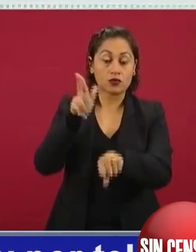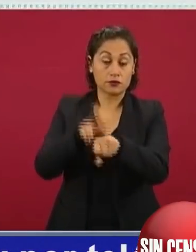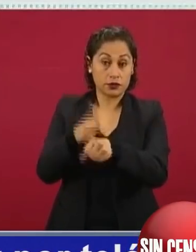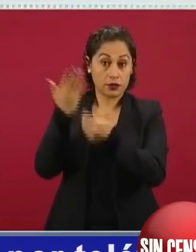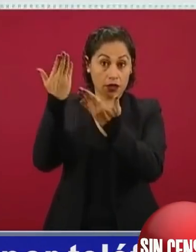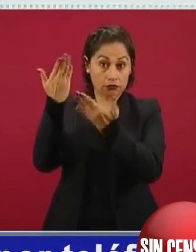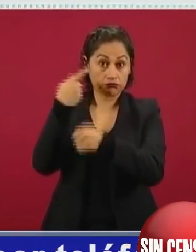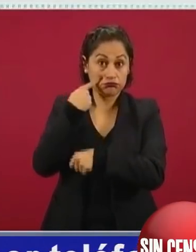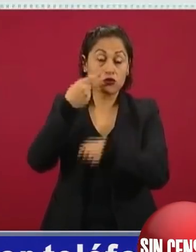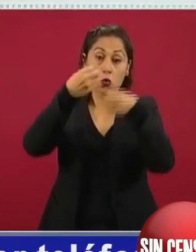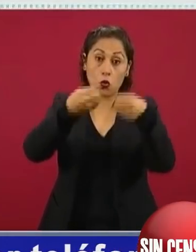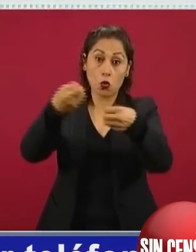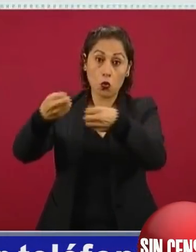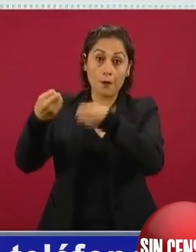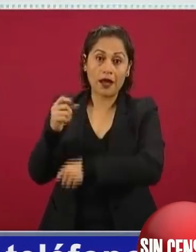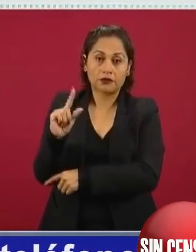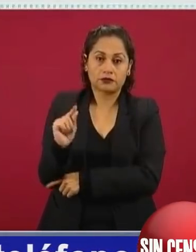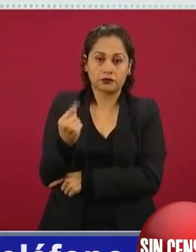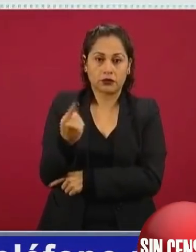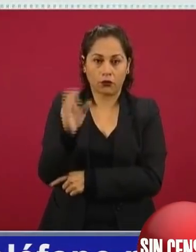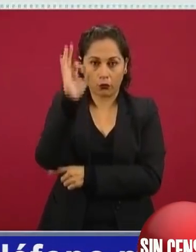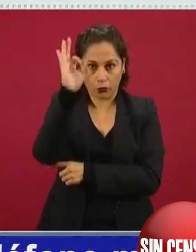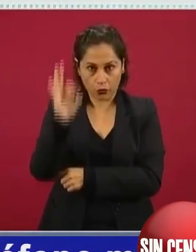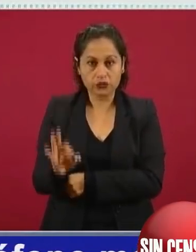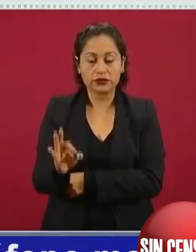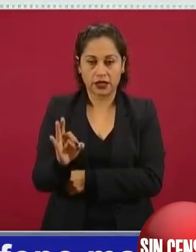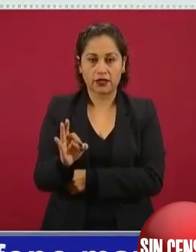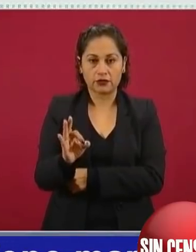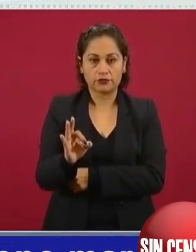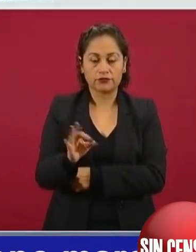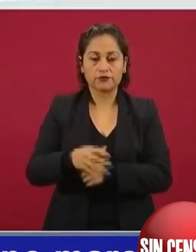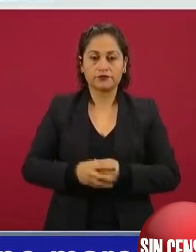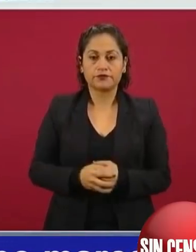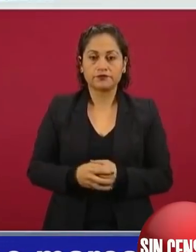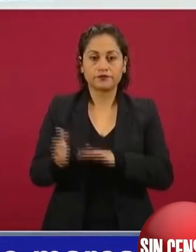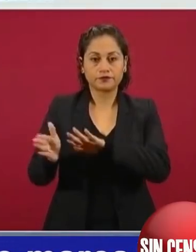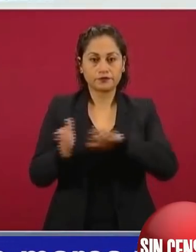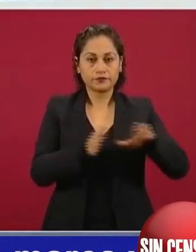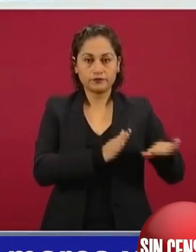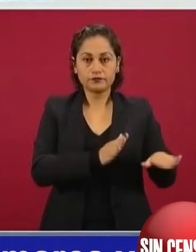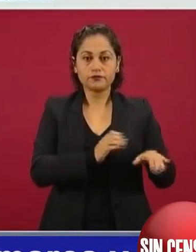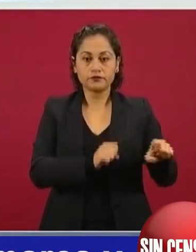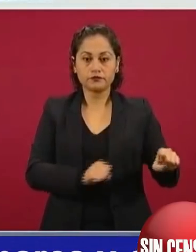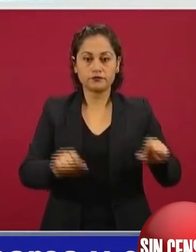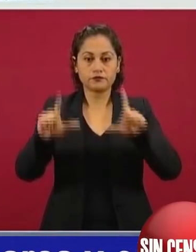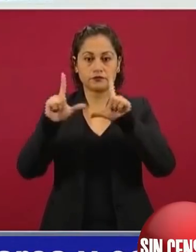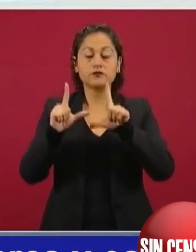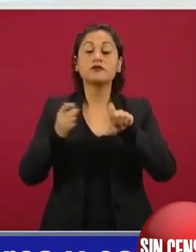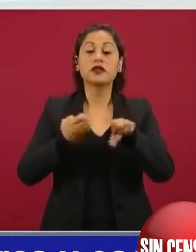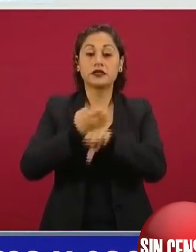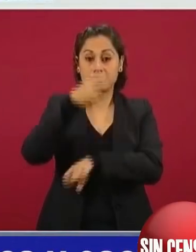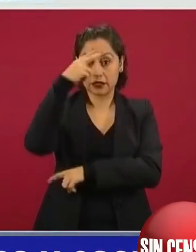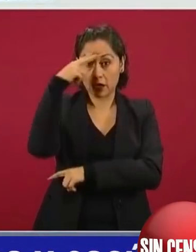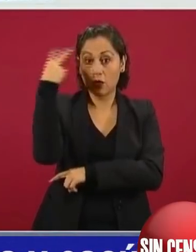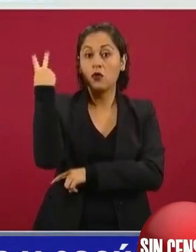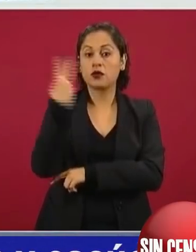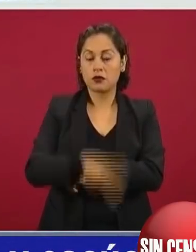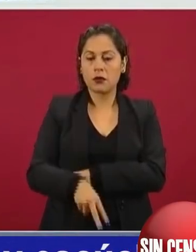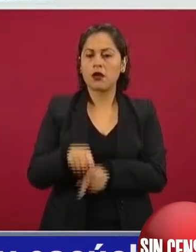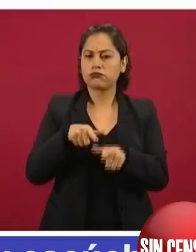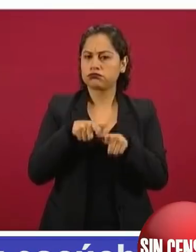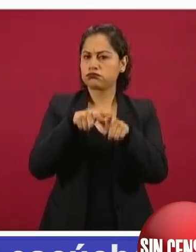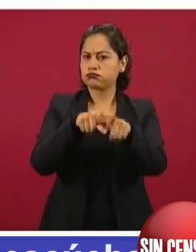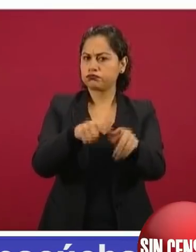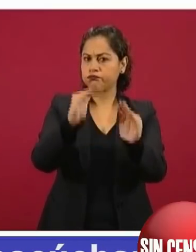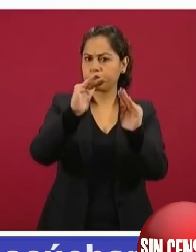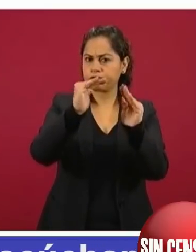utilizada, 71% de camas generales están ocupadas. La siguiente. El Estado de México, con una tendencia muy estable a la